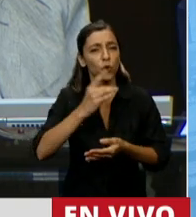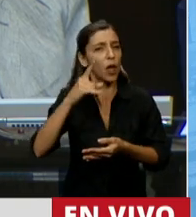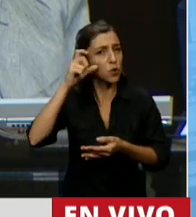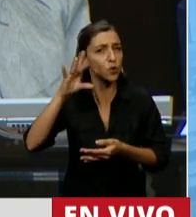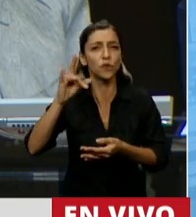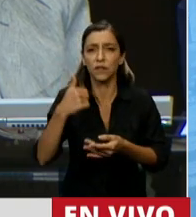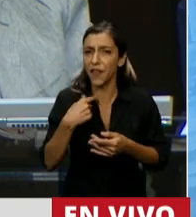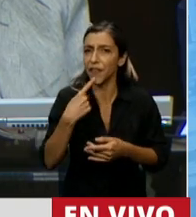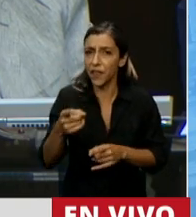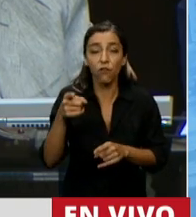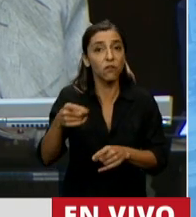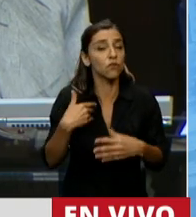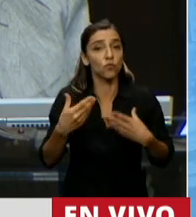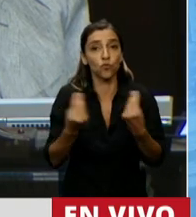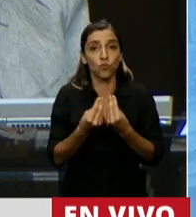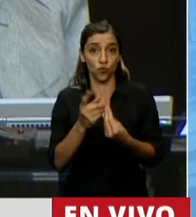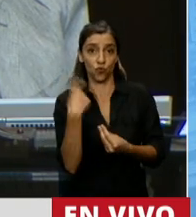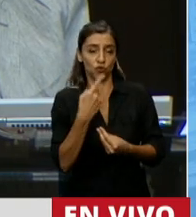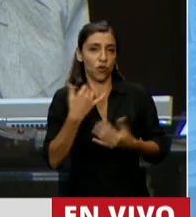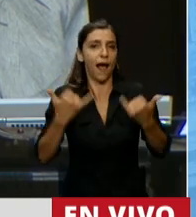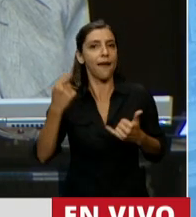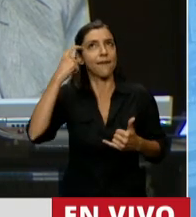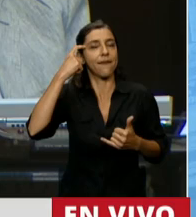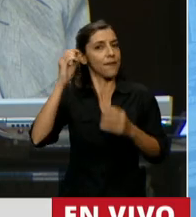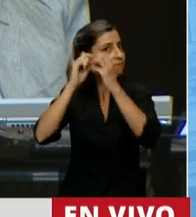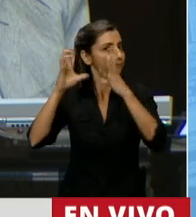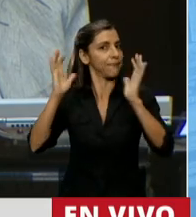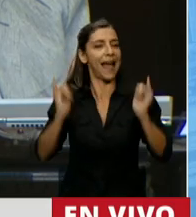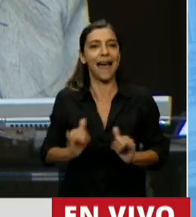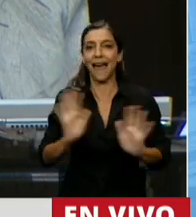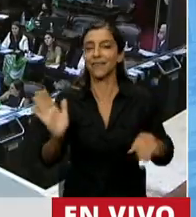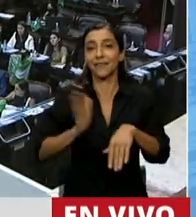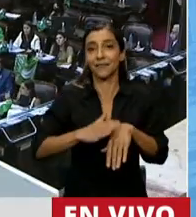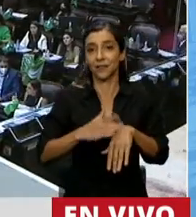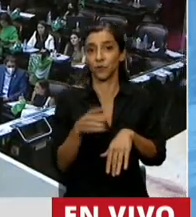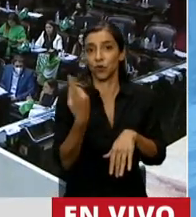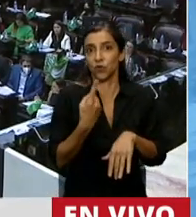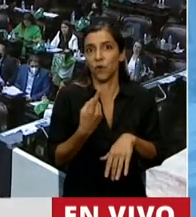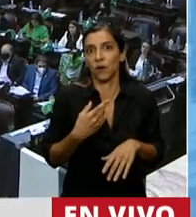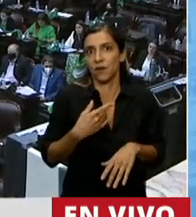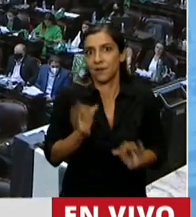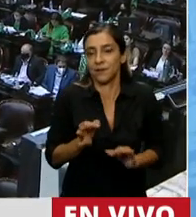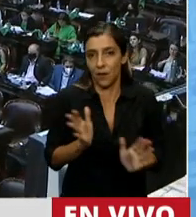cambiar esta discusión porque entendemos que hay una responsabilidad política en materia de salud pública.